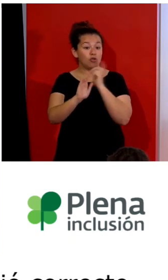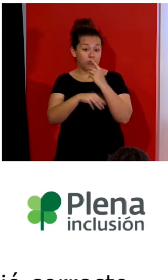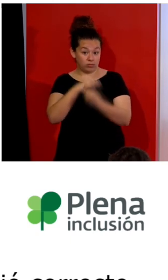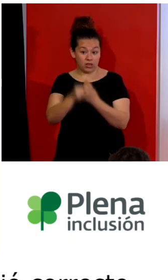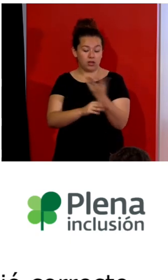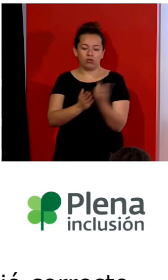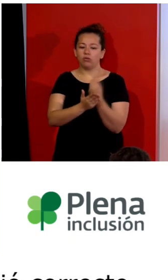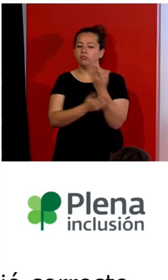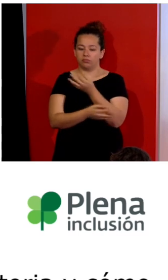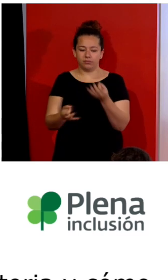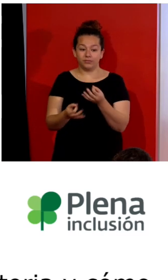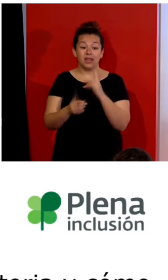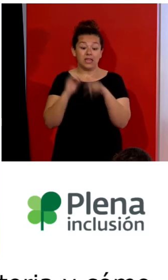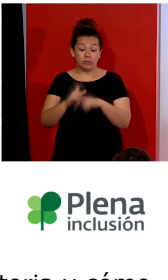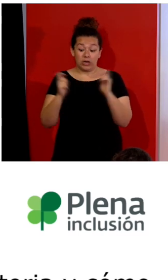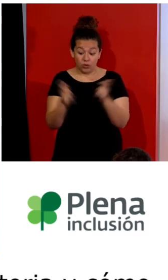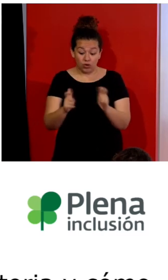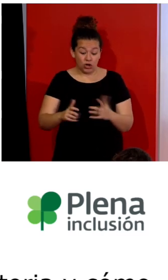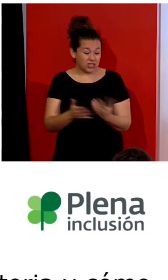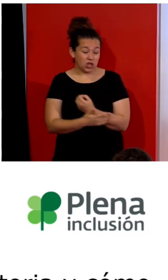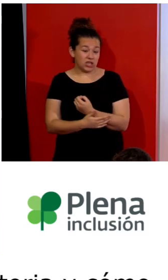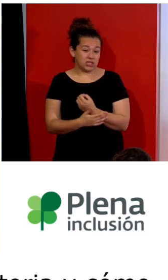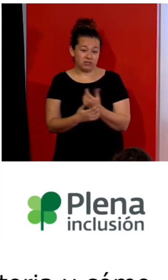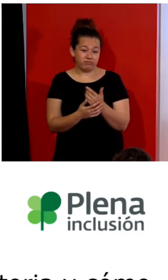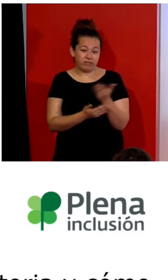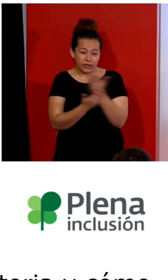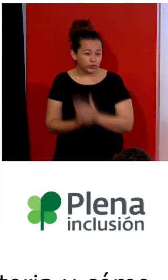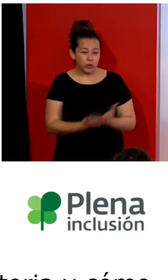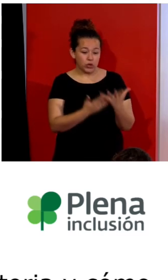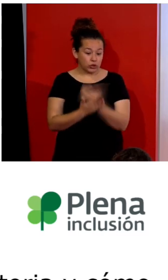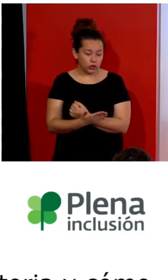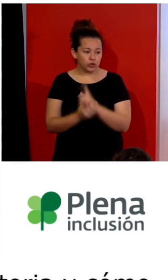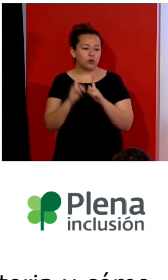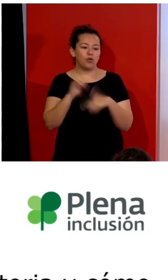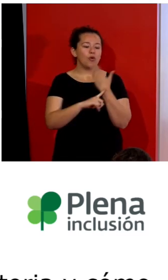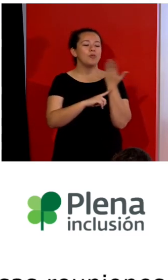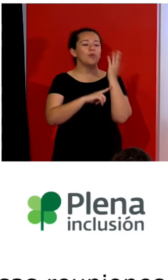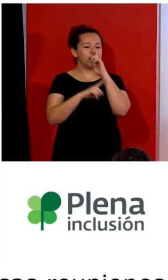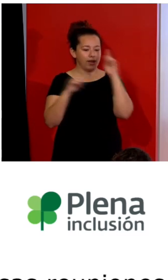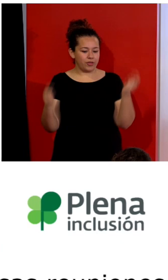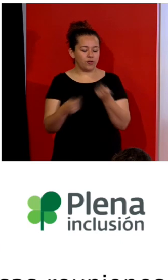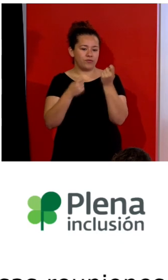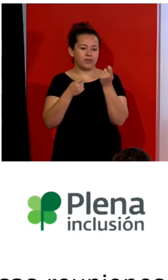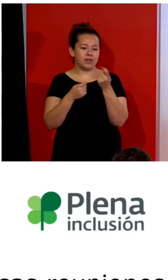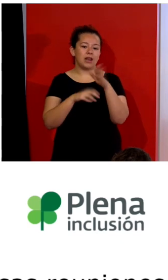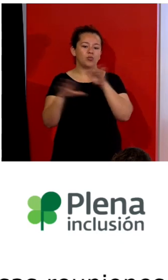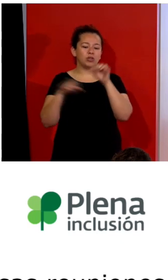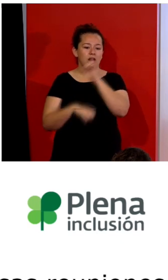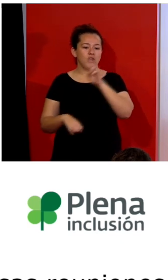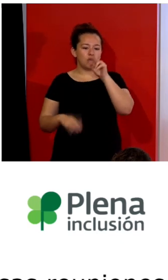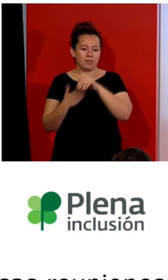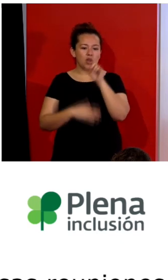Y fruto de todas esas reuniones y fruto de todos estos estudios fue la publicación de la convocatoria en el año